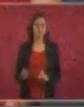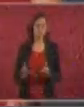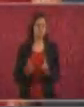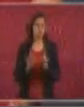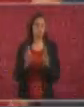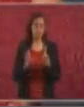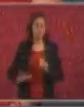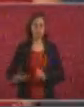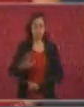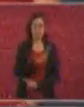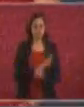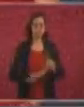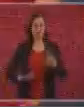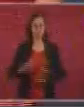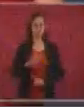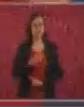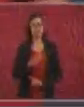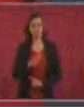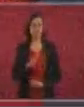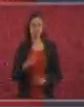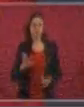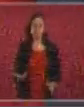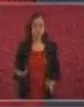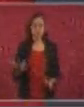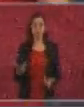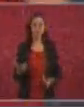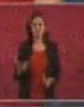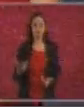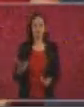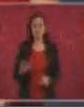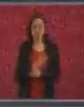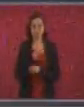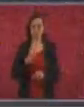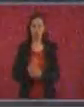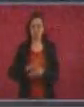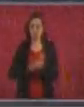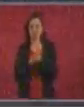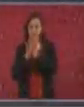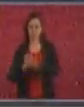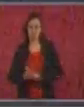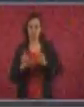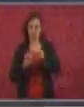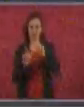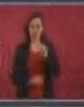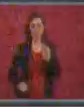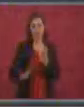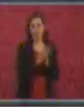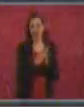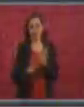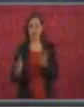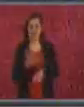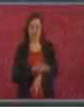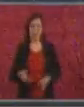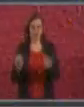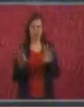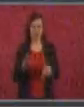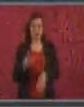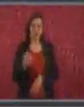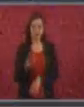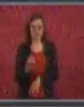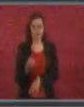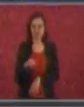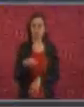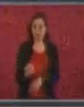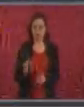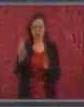este caso el poder público estatal lo ejerce el PAN y el poder público federal lo ejerce Morena. Y en